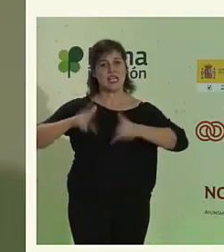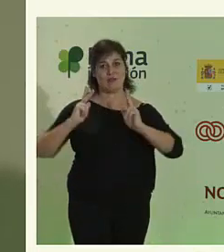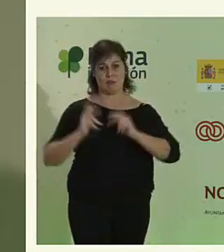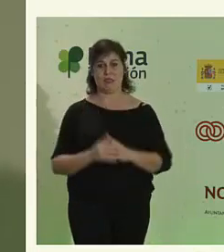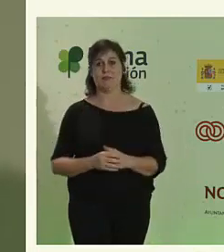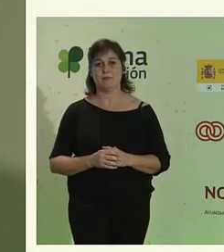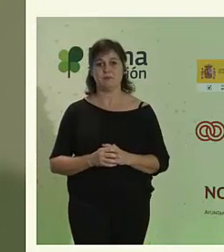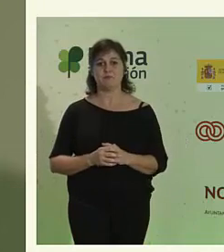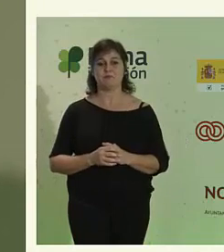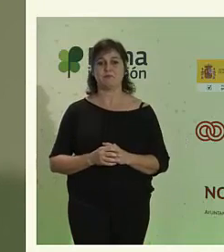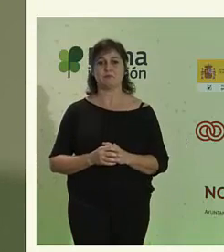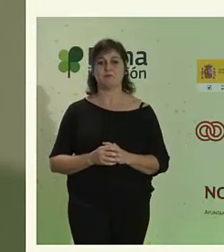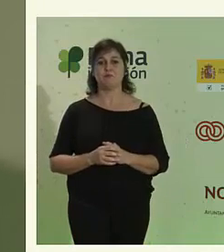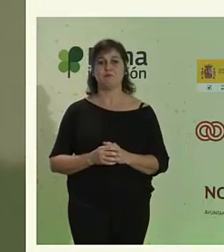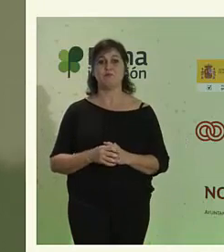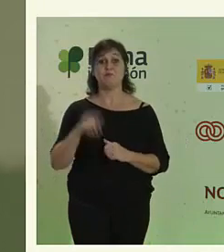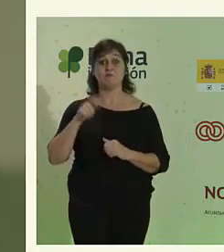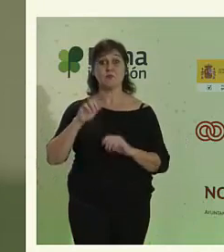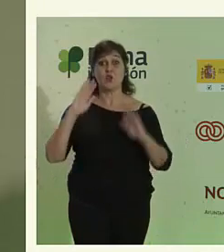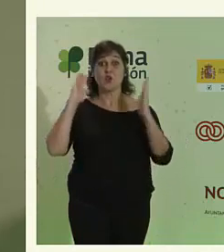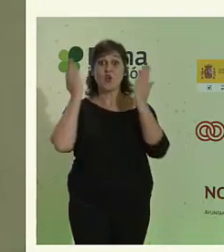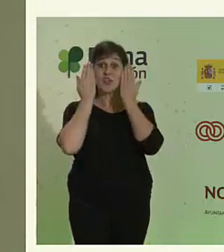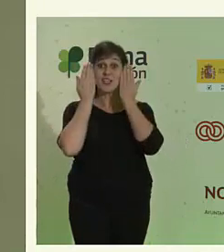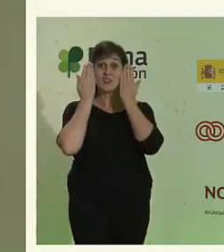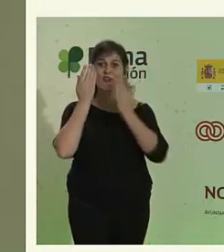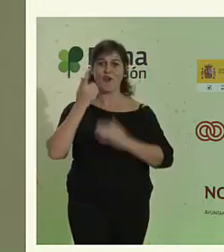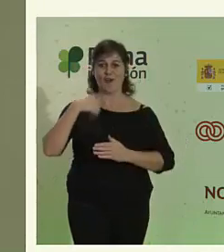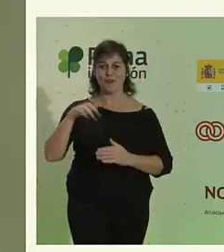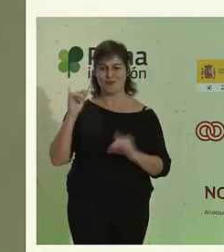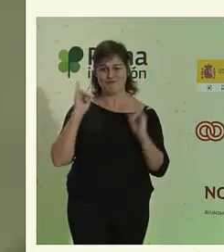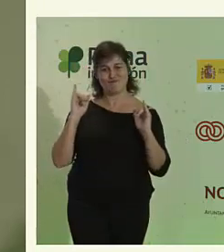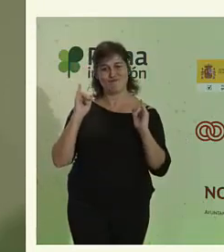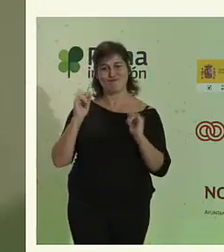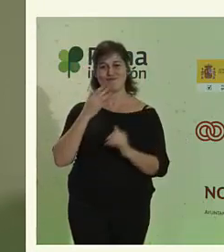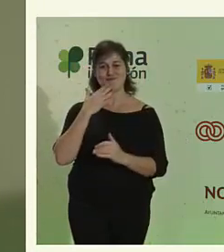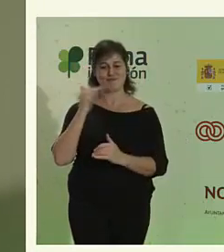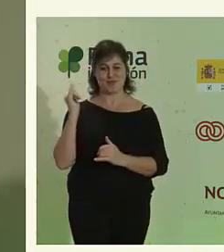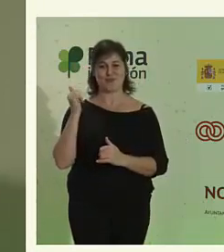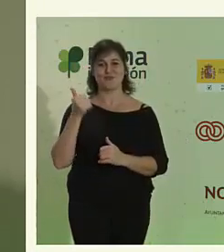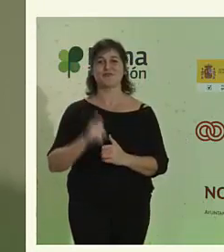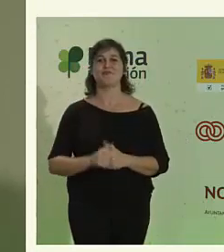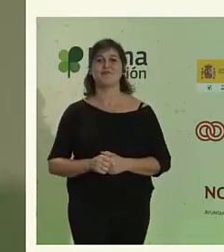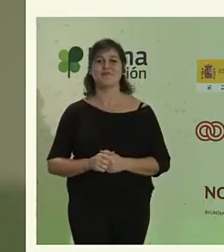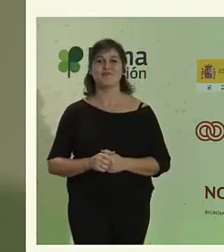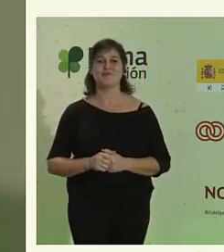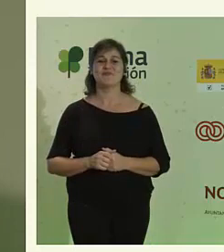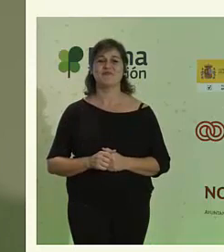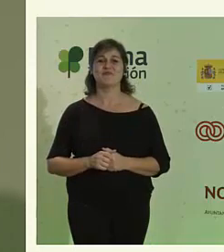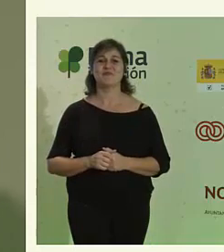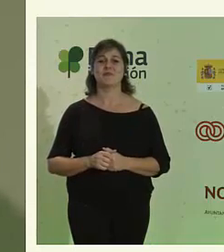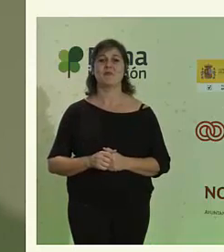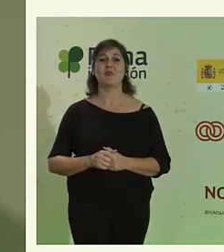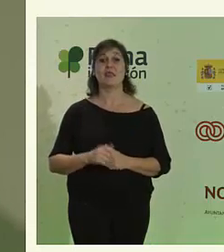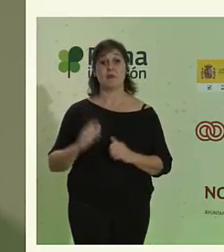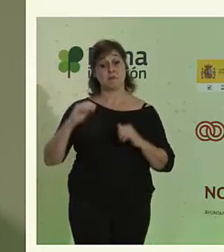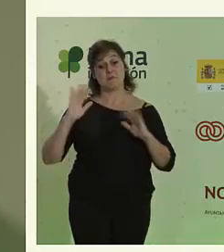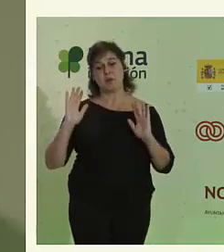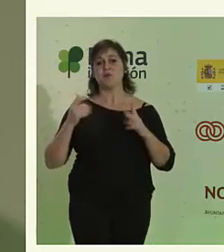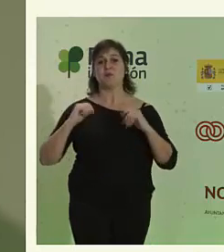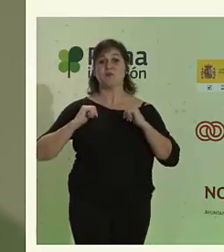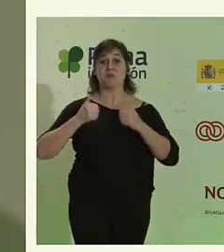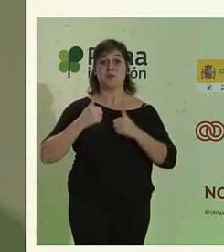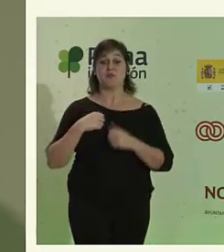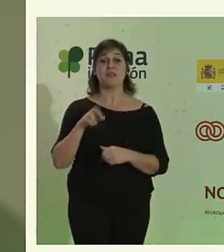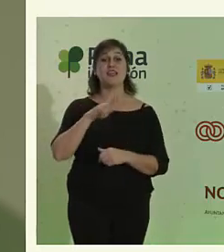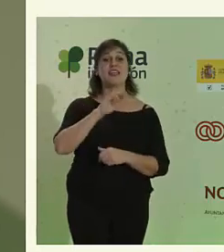libremente. Estos congresos son los que molan. Bueno, empezamos. Luis